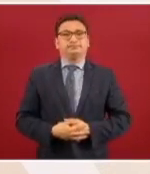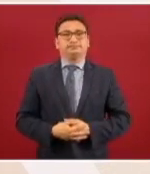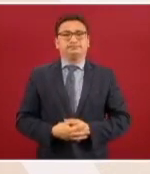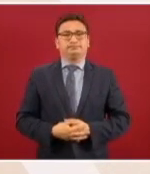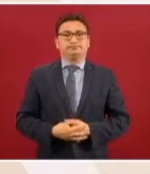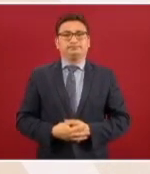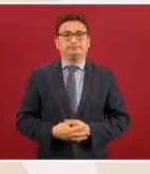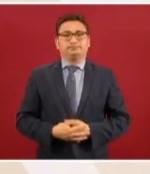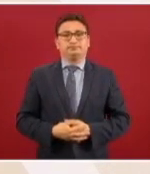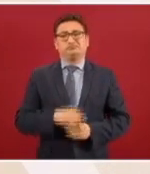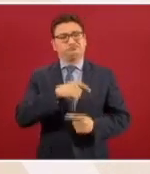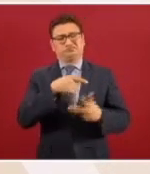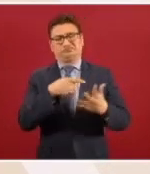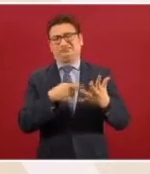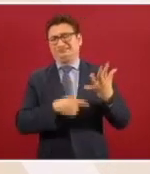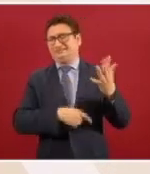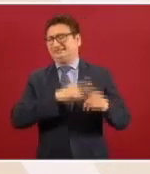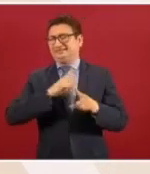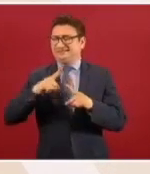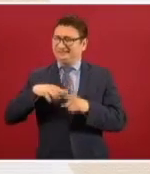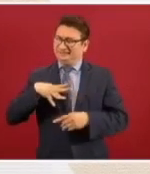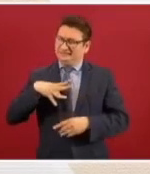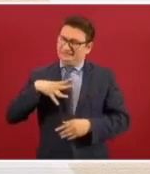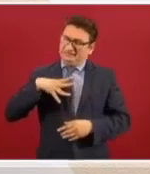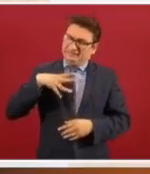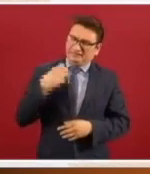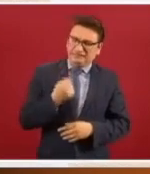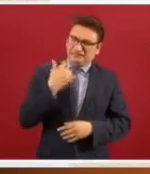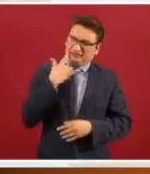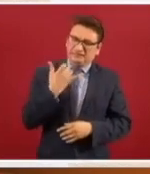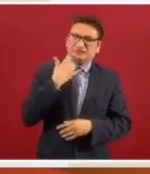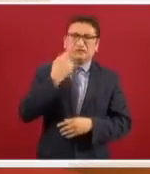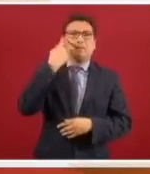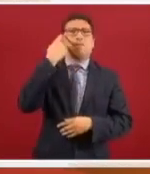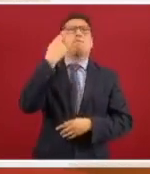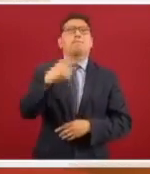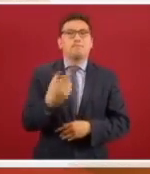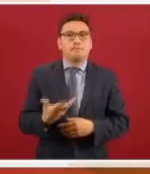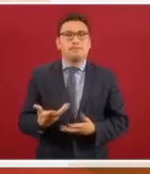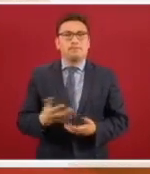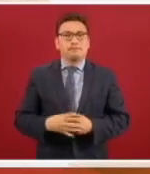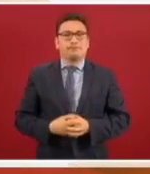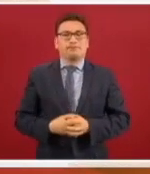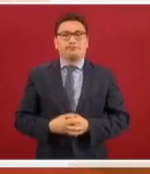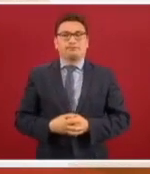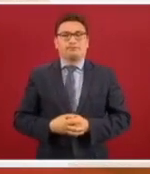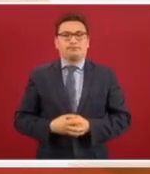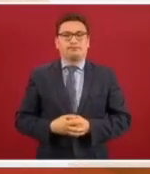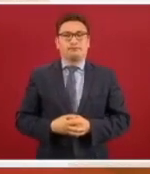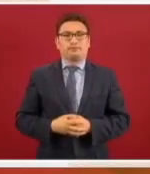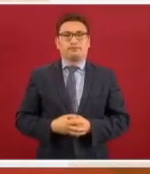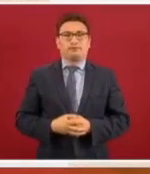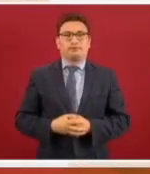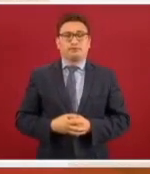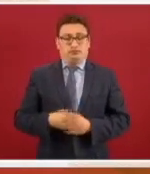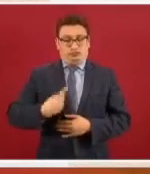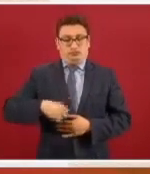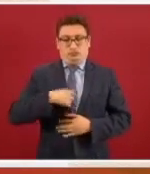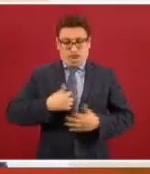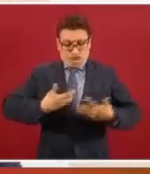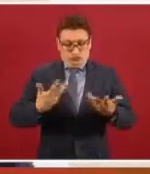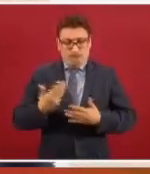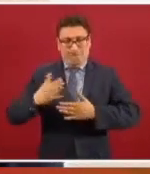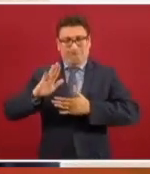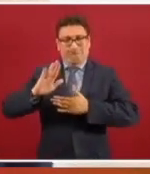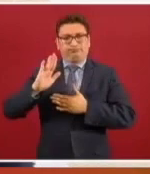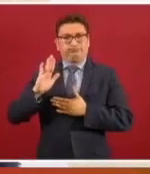hasta lo imposible para mantener el compromiso